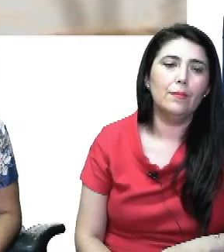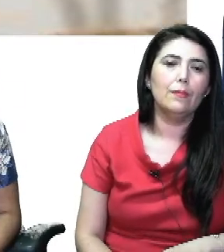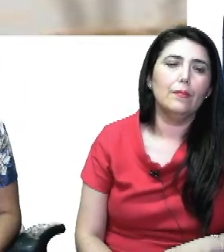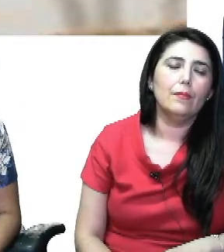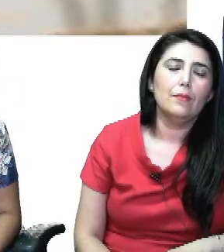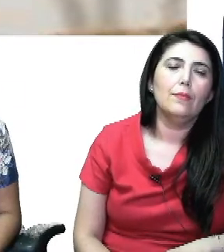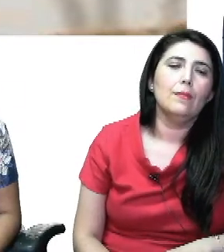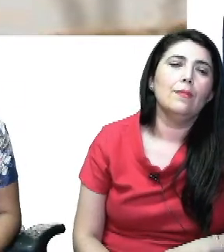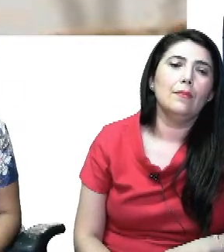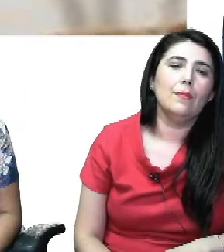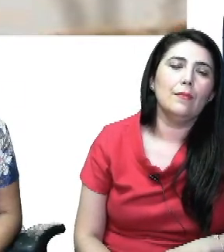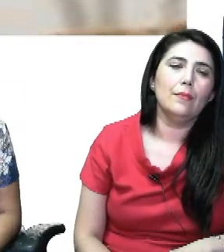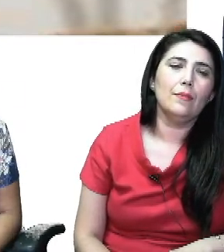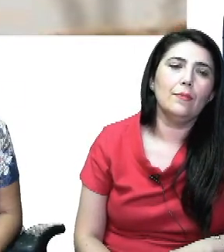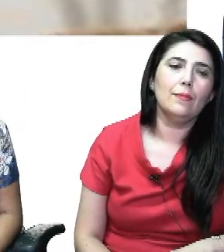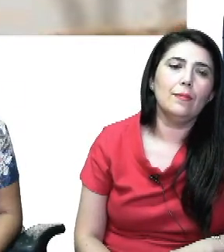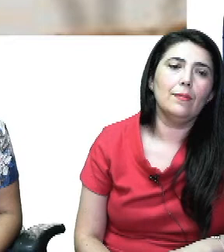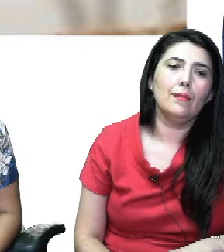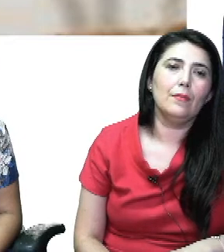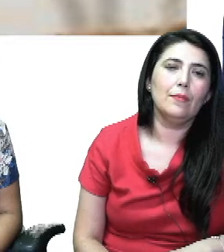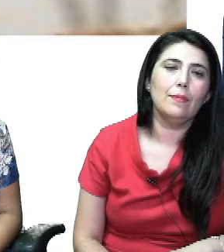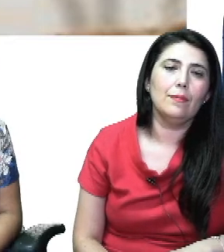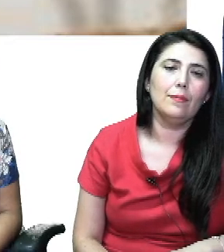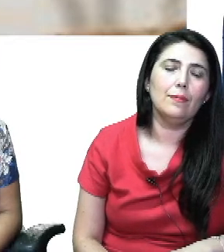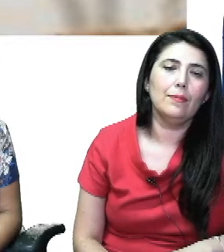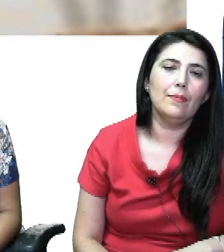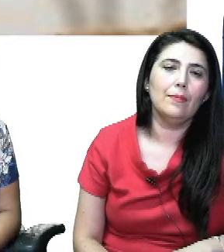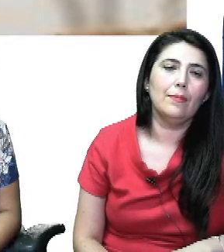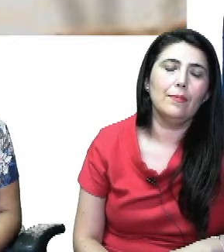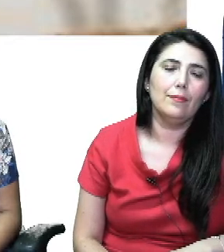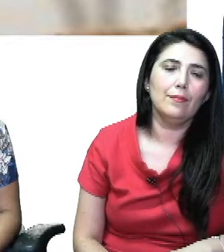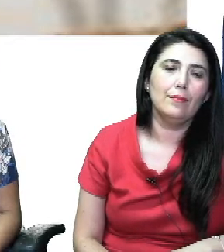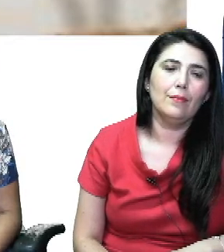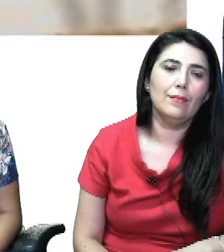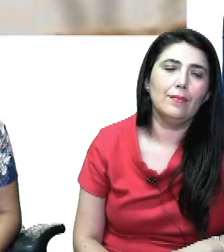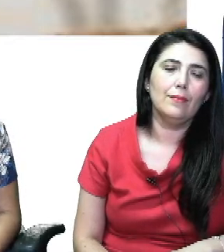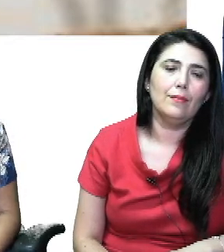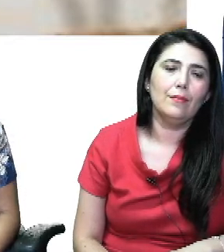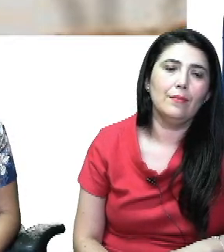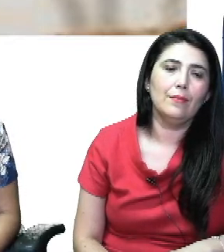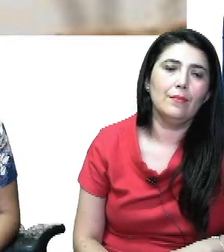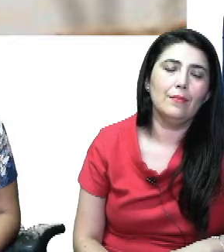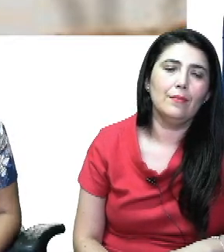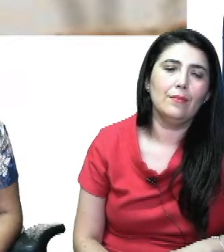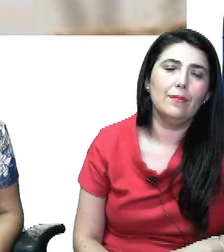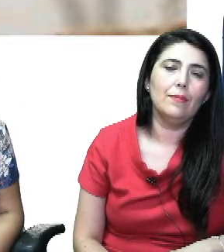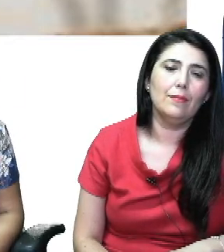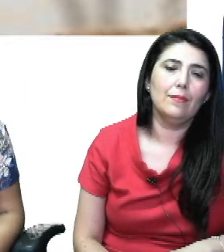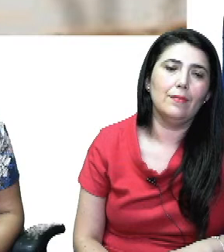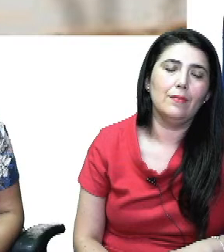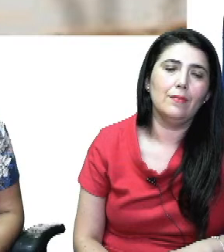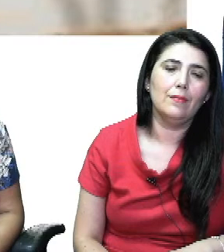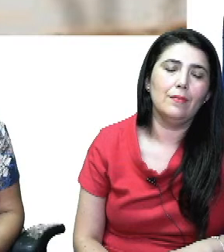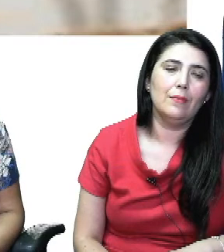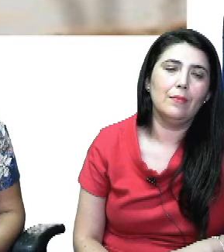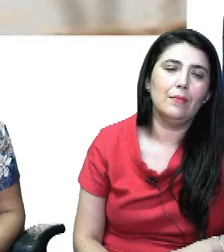También, y esto es muy importante destacarlo, es que los desastres impactan de manera diferente a las personas. Los desastres